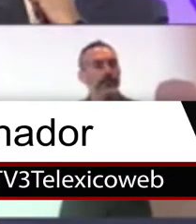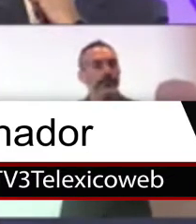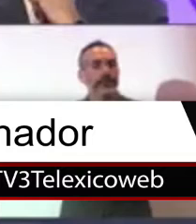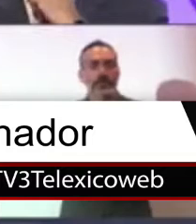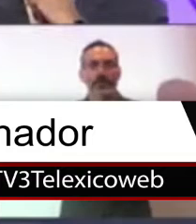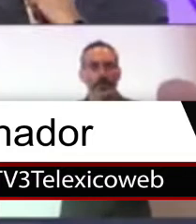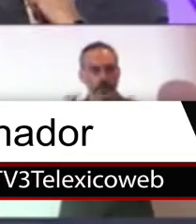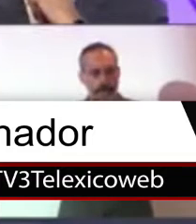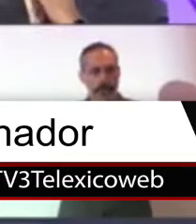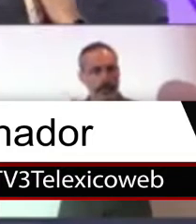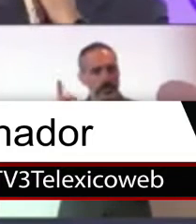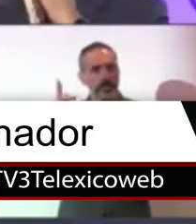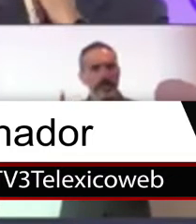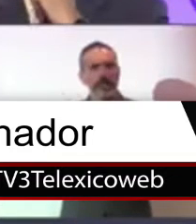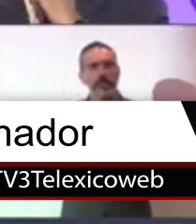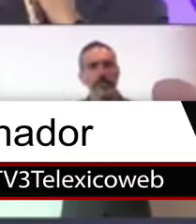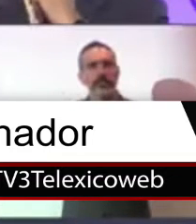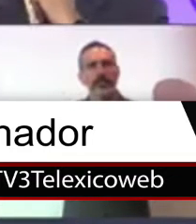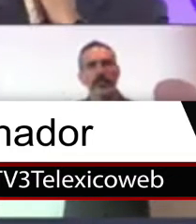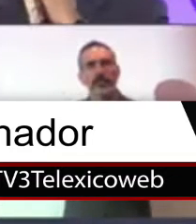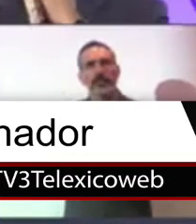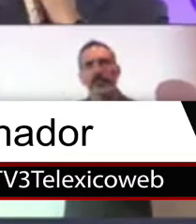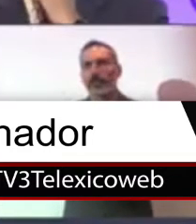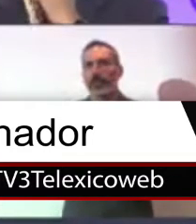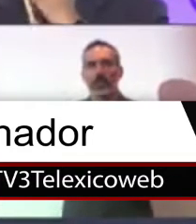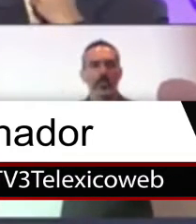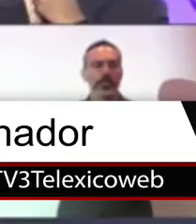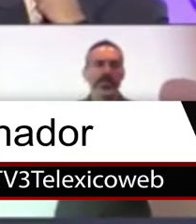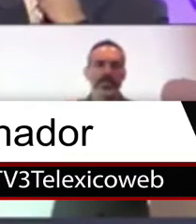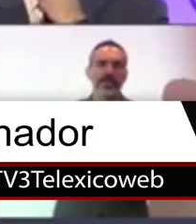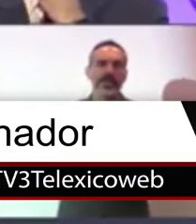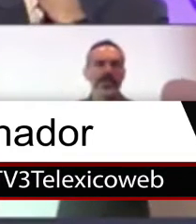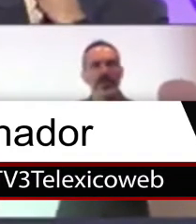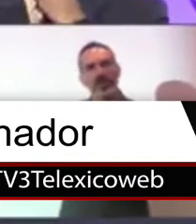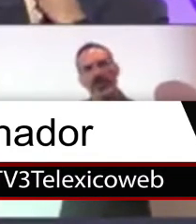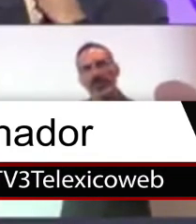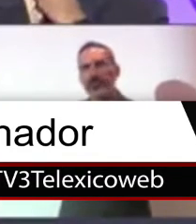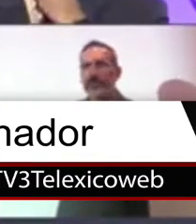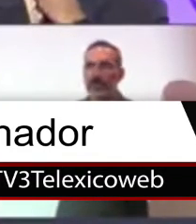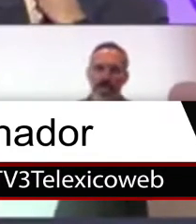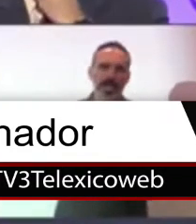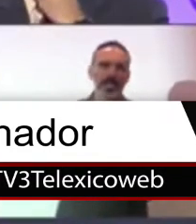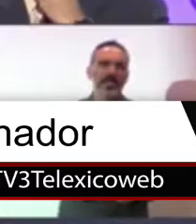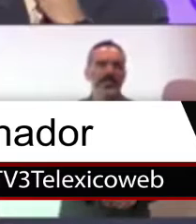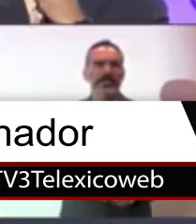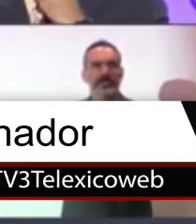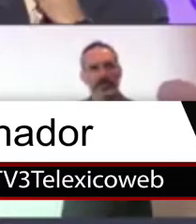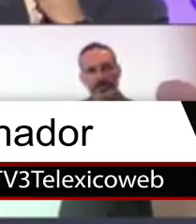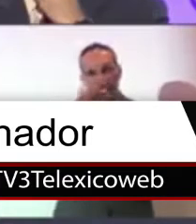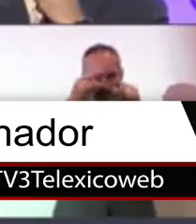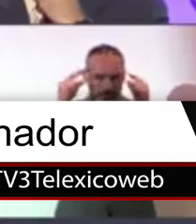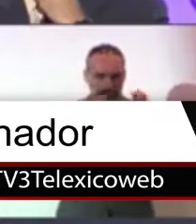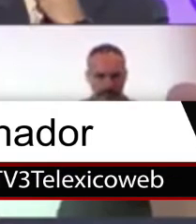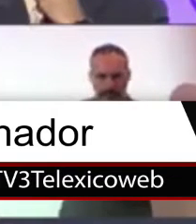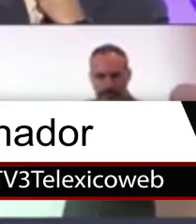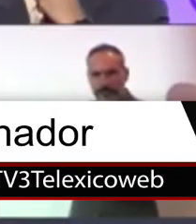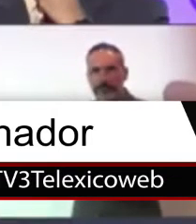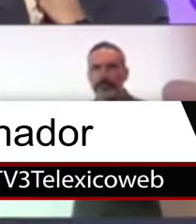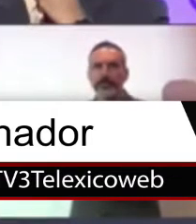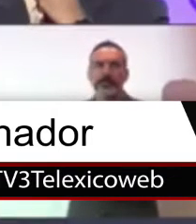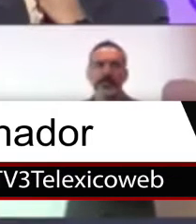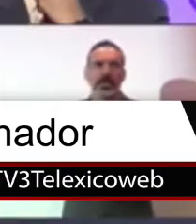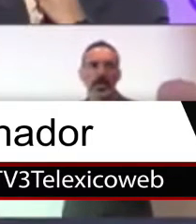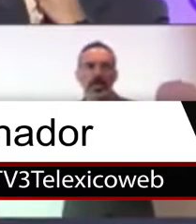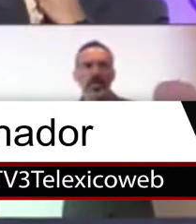días delincuentes en Puebla, todos, junto con Ejército y junto con Guardia